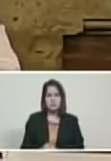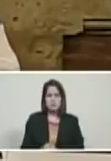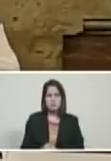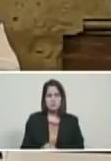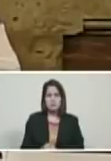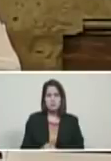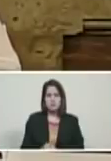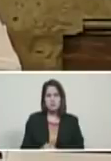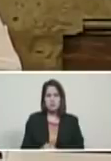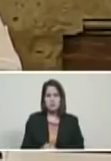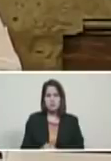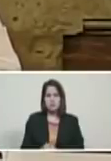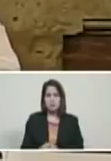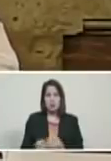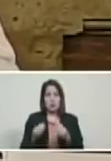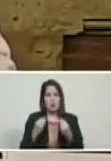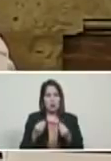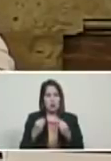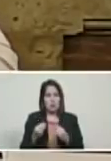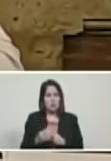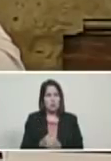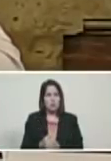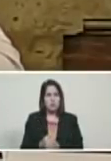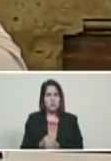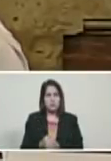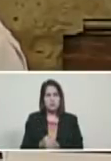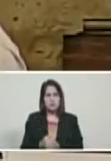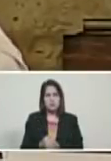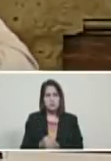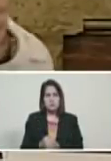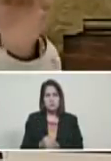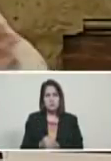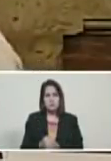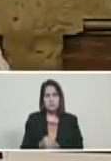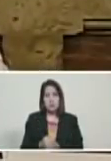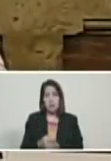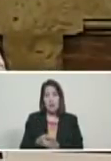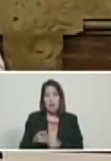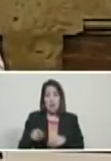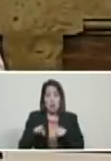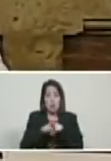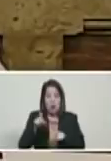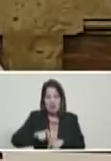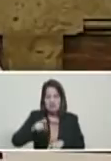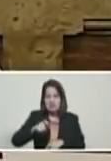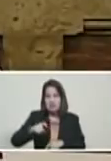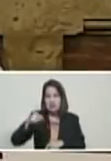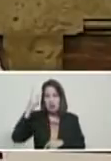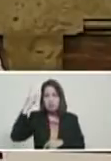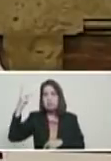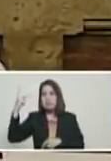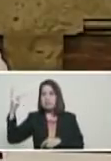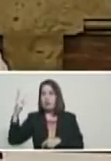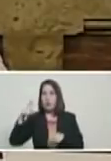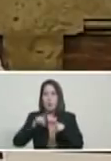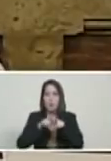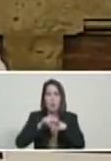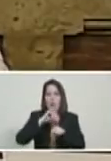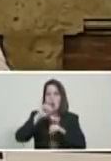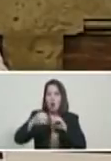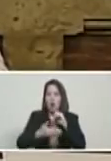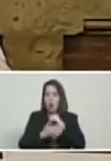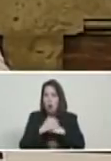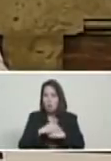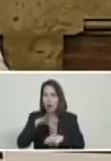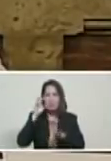es de dementes. Quizás necesitarían un psiquiatra como Jorge Rodríguez para entender las